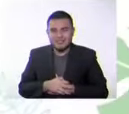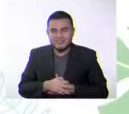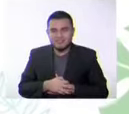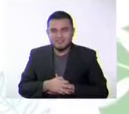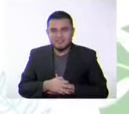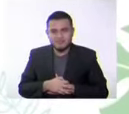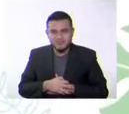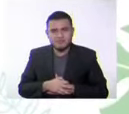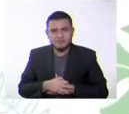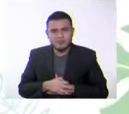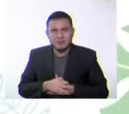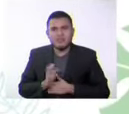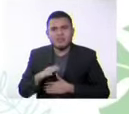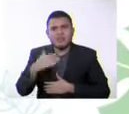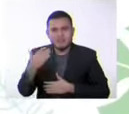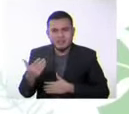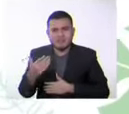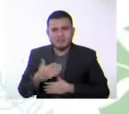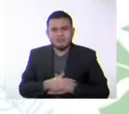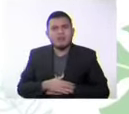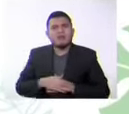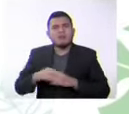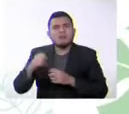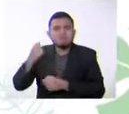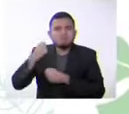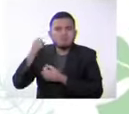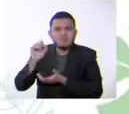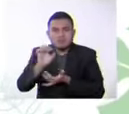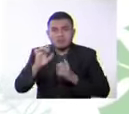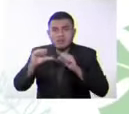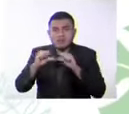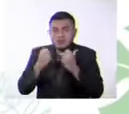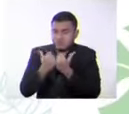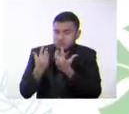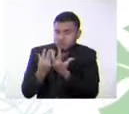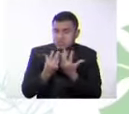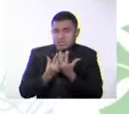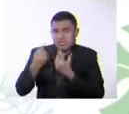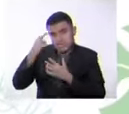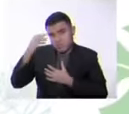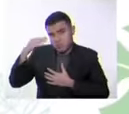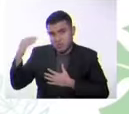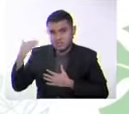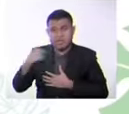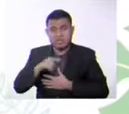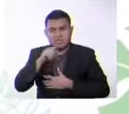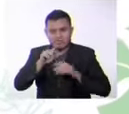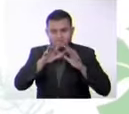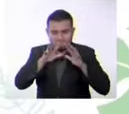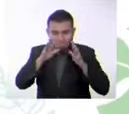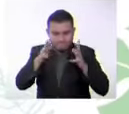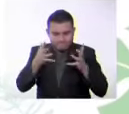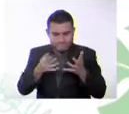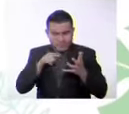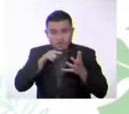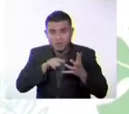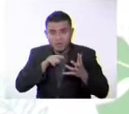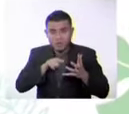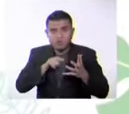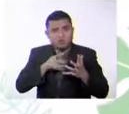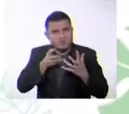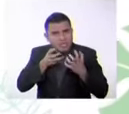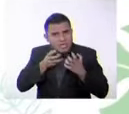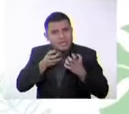¿Qué es movimiento ecologista? Es una organización social y política de carácter global, cuyo máximo cometido es